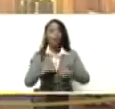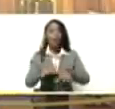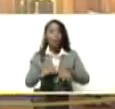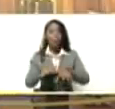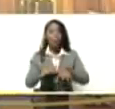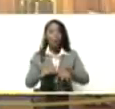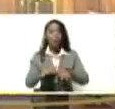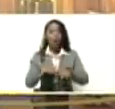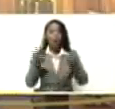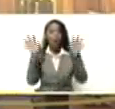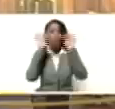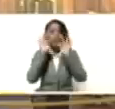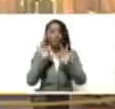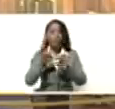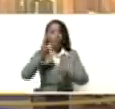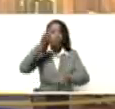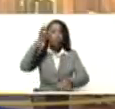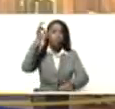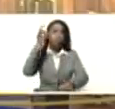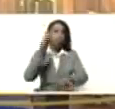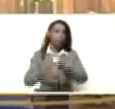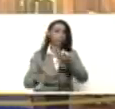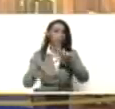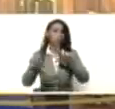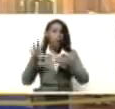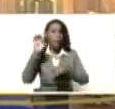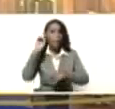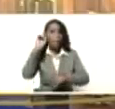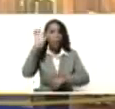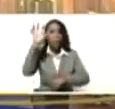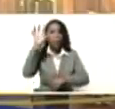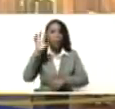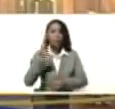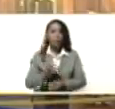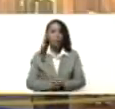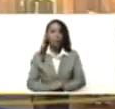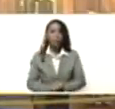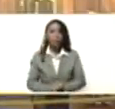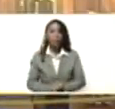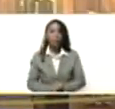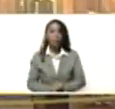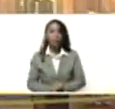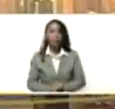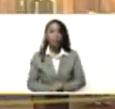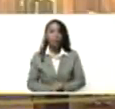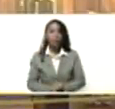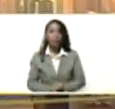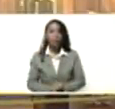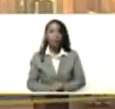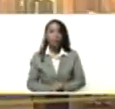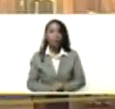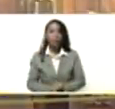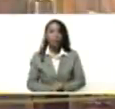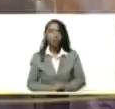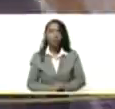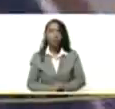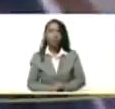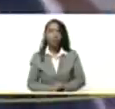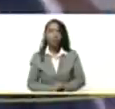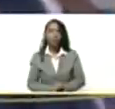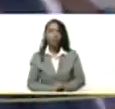iniciado una experiencia que hemos compartido con usted que hemos denominado las 4 efe la primera efe tiene que ver con la formación la mayoría de los